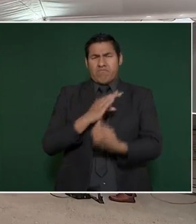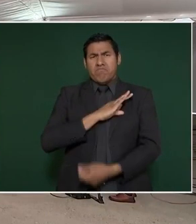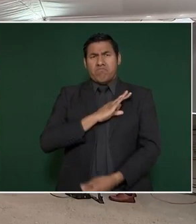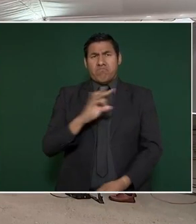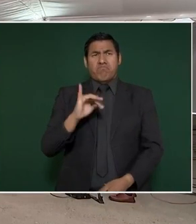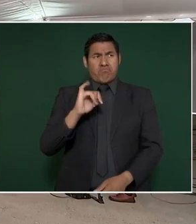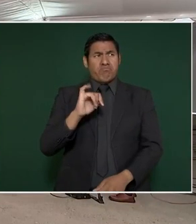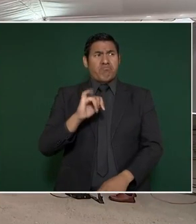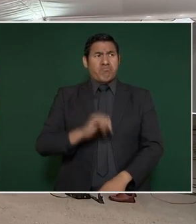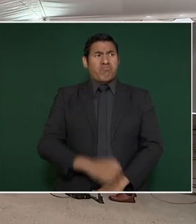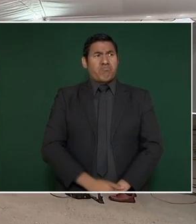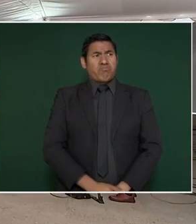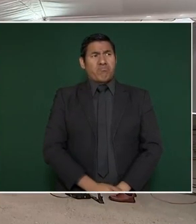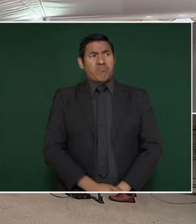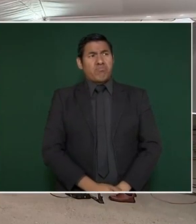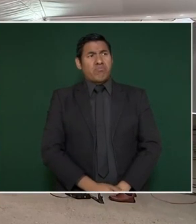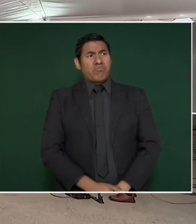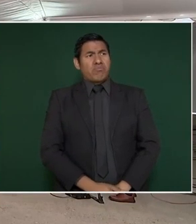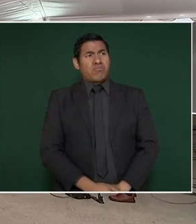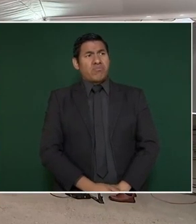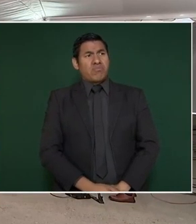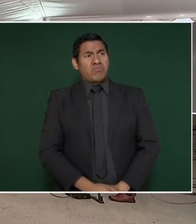favor en